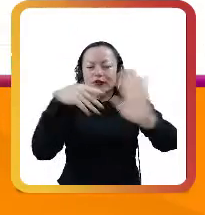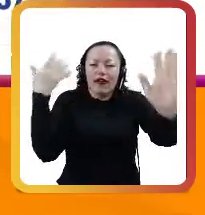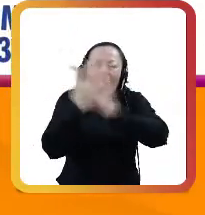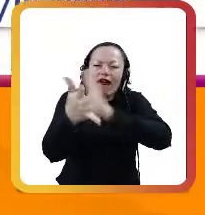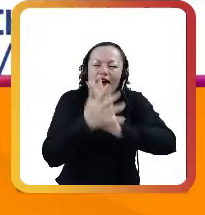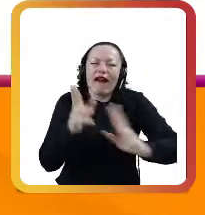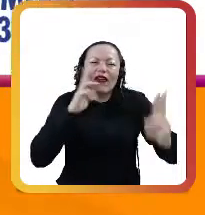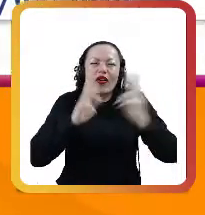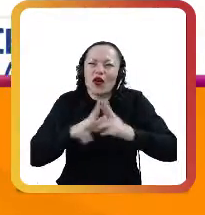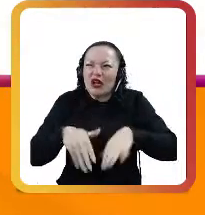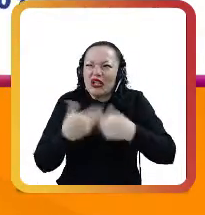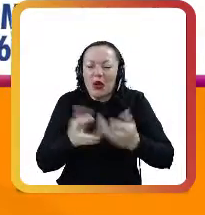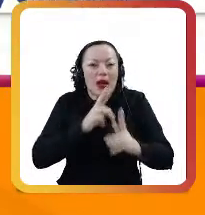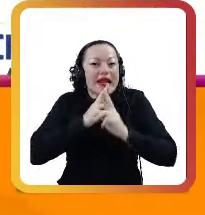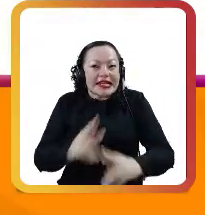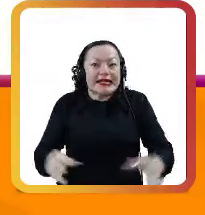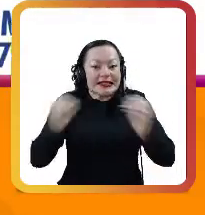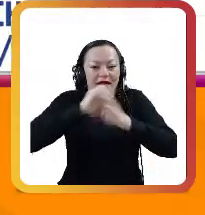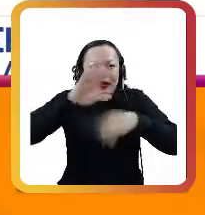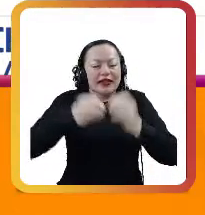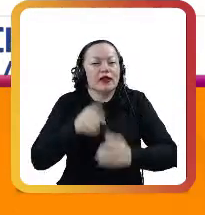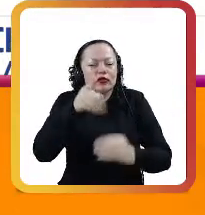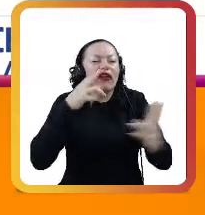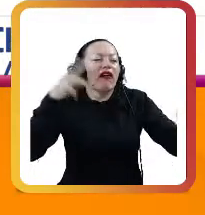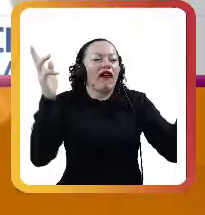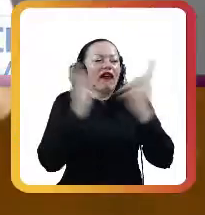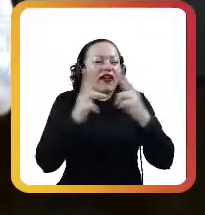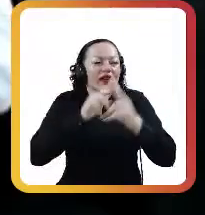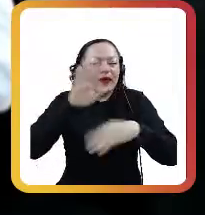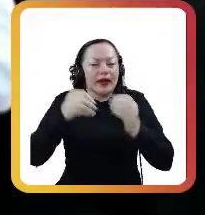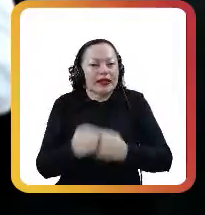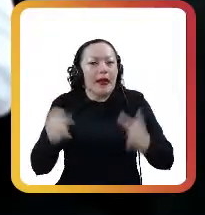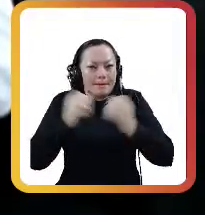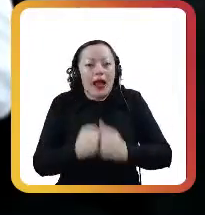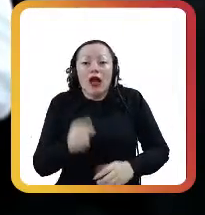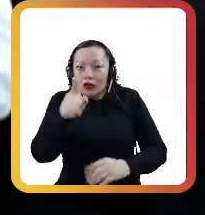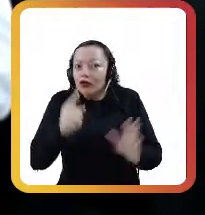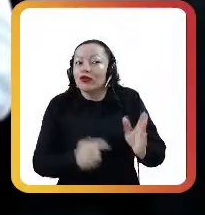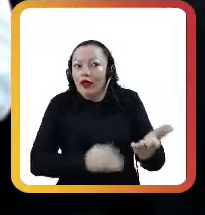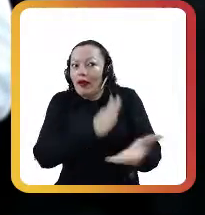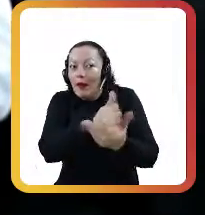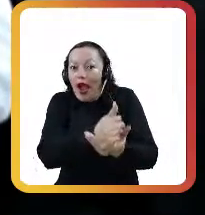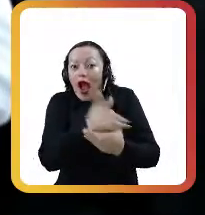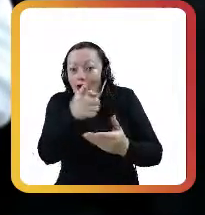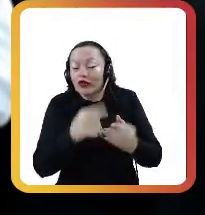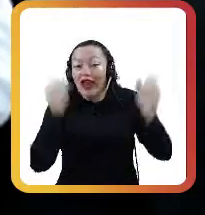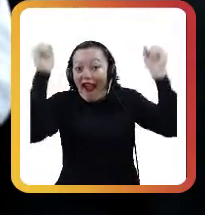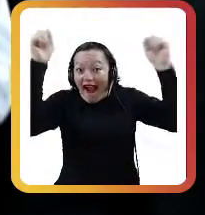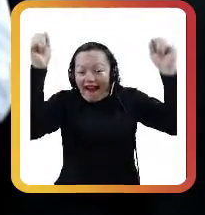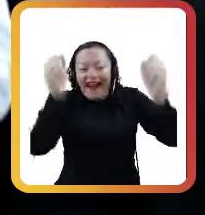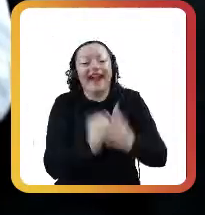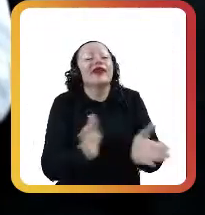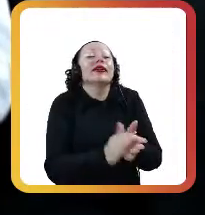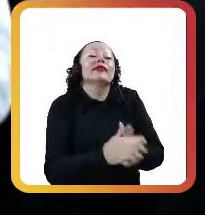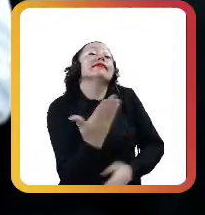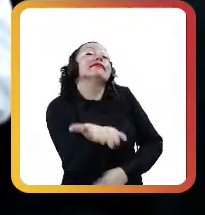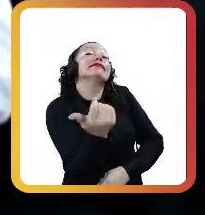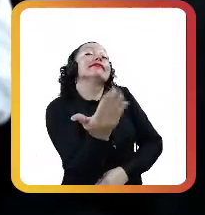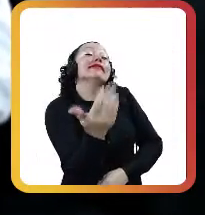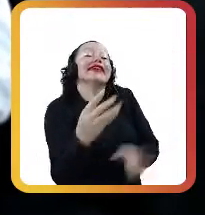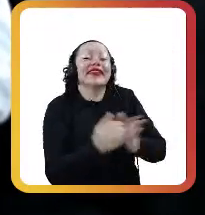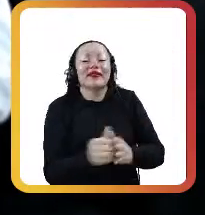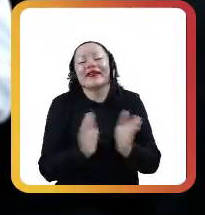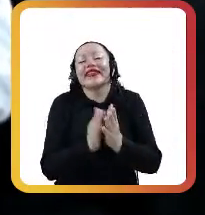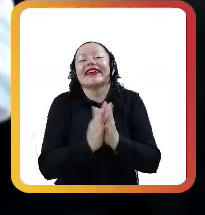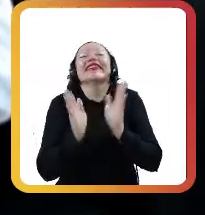cuál fue ese resultado y obviamente usted también pueda reclamar si llegó a ganar. Felicidades para los posibles ganadores de